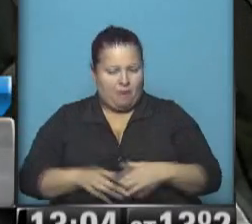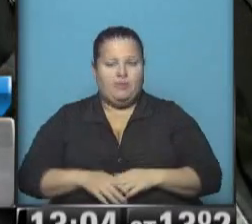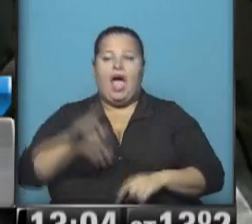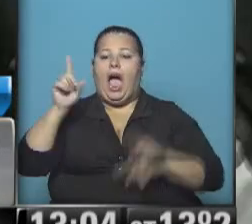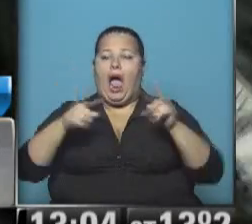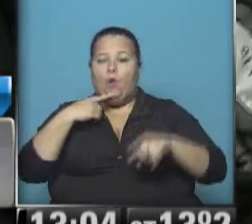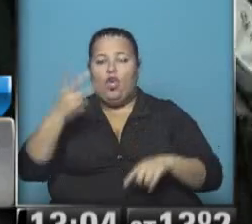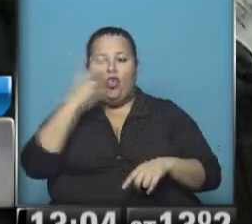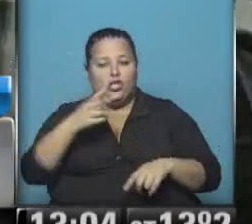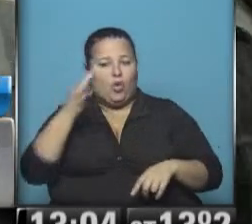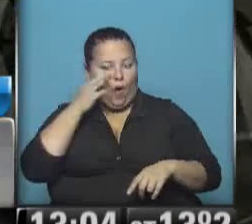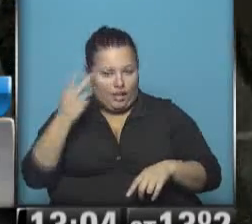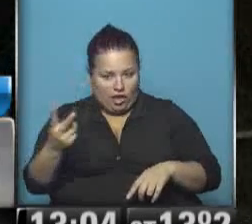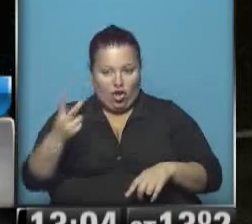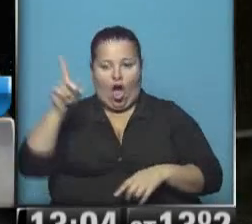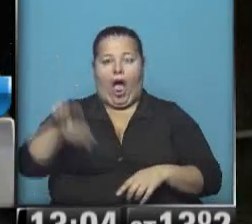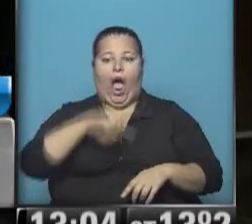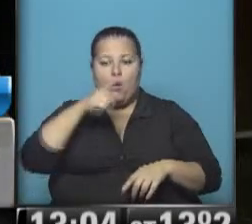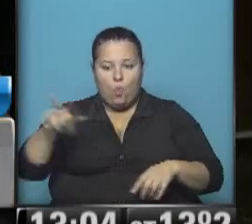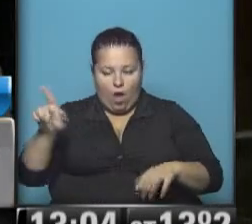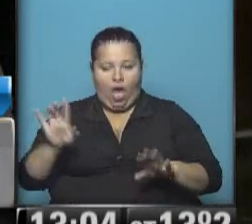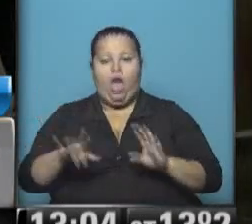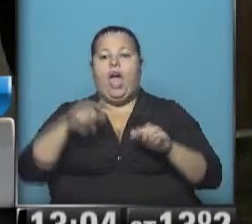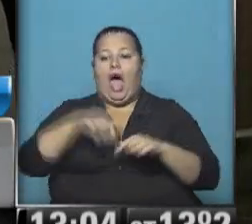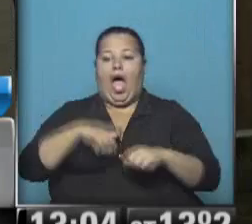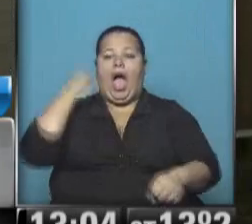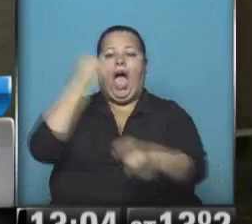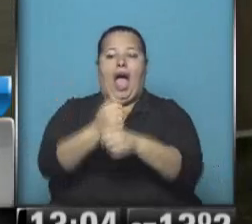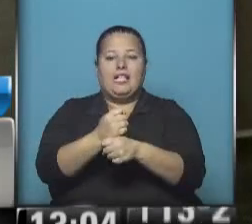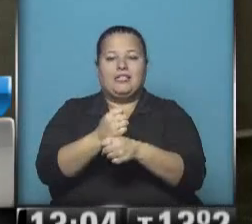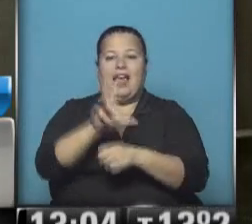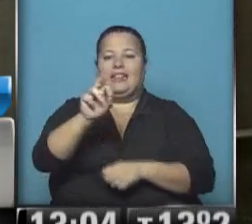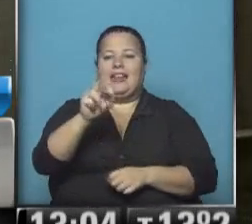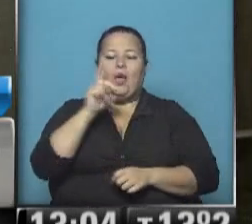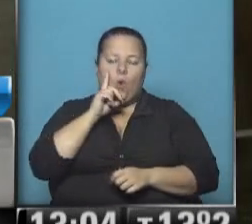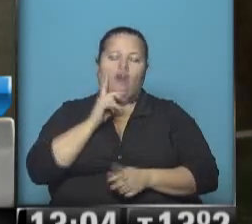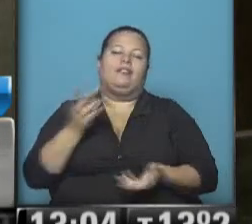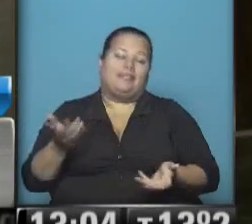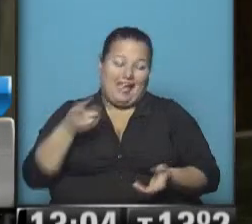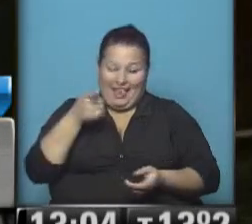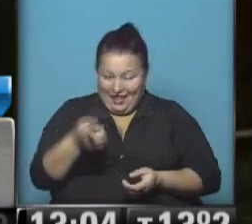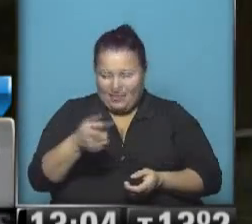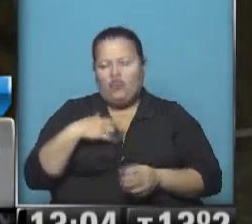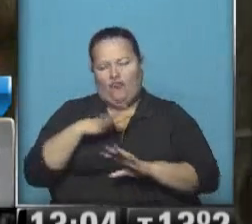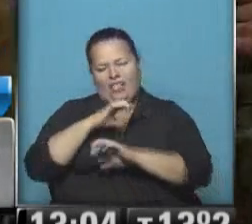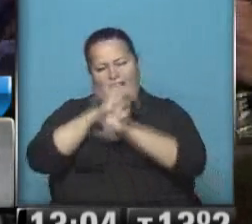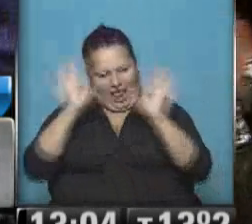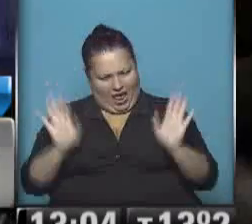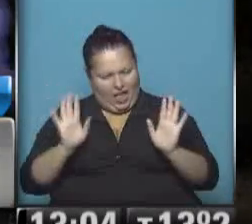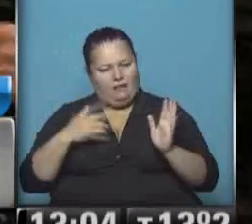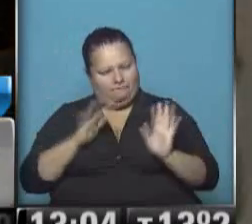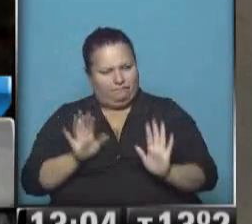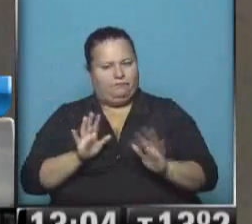dijeron 242 cancelaciones de acá hasta el 30 de julio sí que eso quiero aclararlo